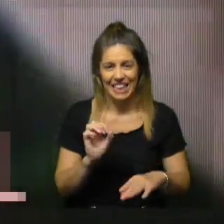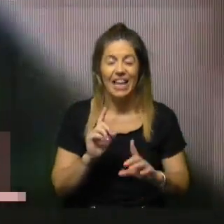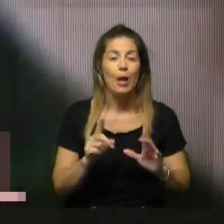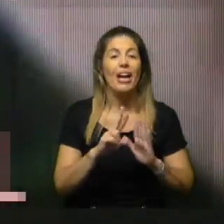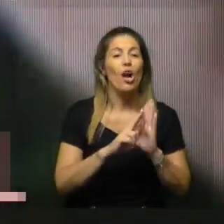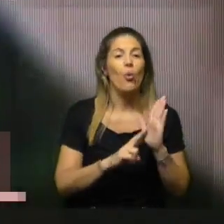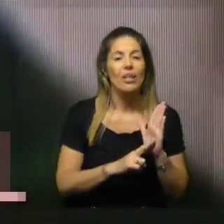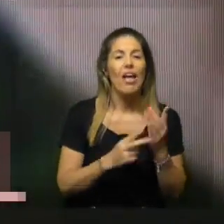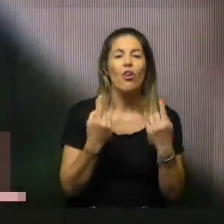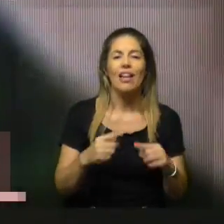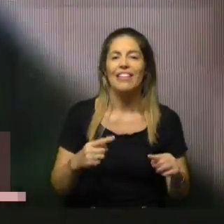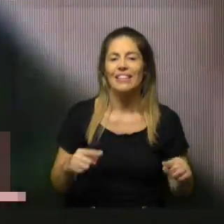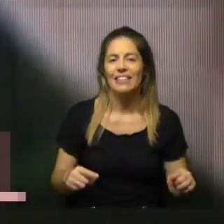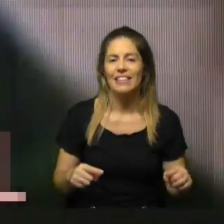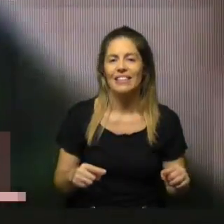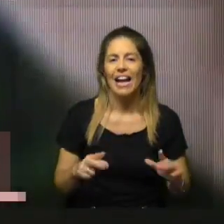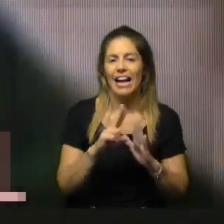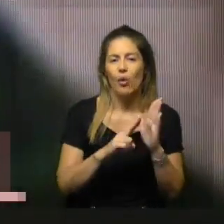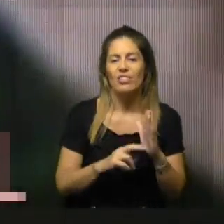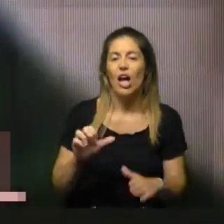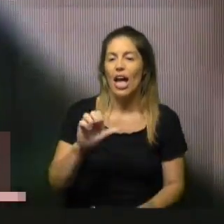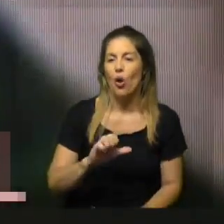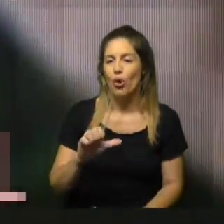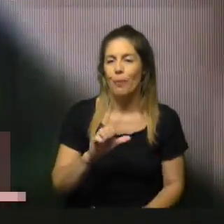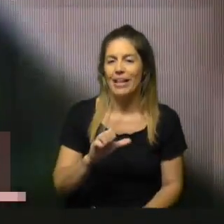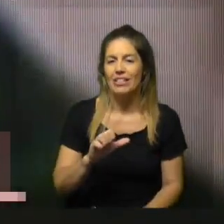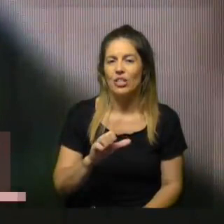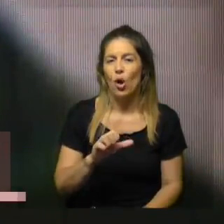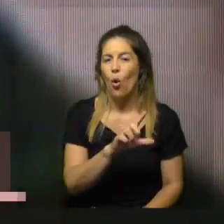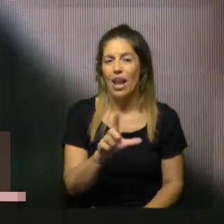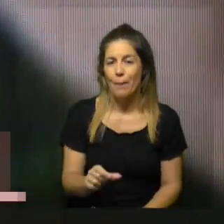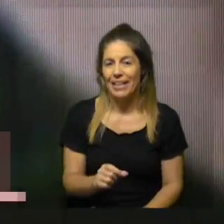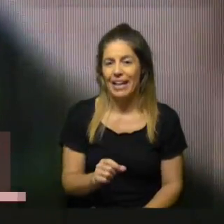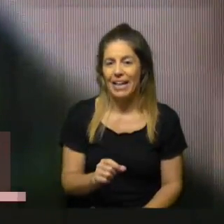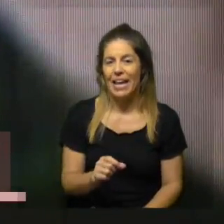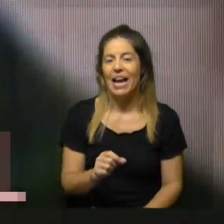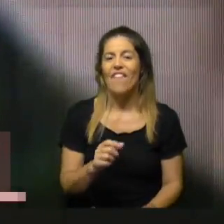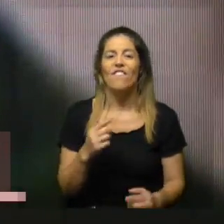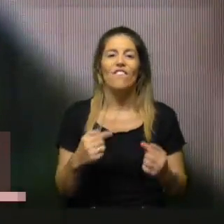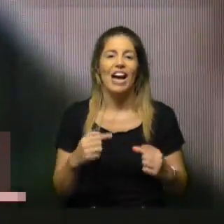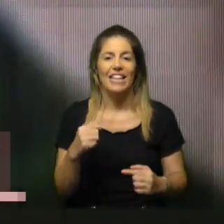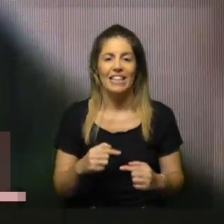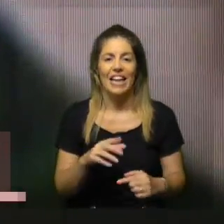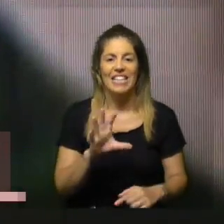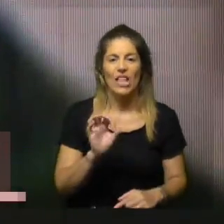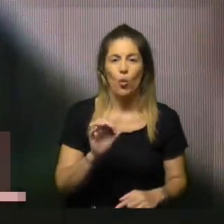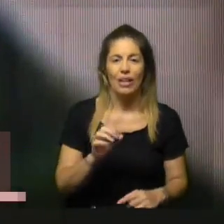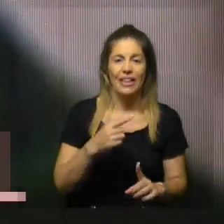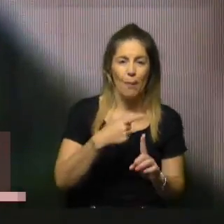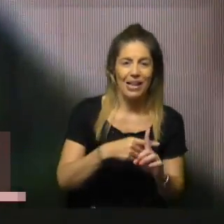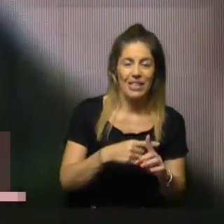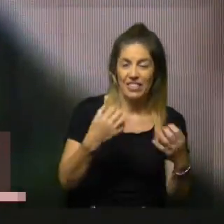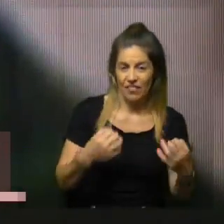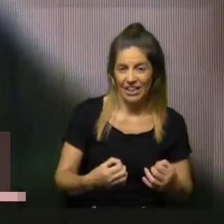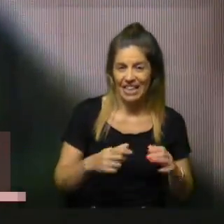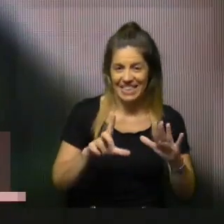las distintas regulaciones europeas o americanas, varían y solo le dejan poner, por ejemplo, 50 más, y en realidad son 70.